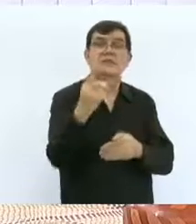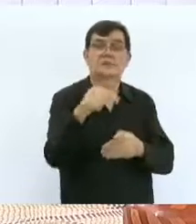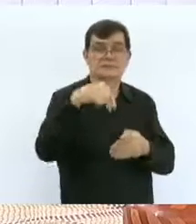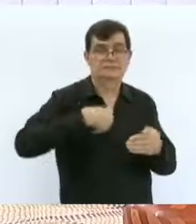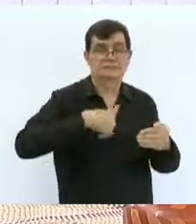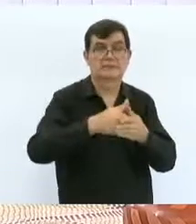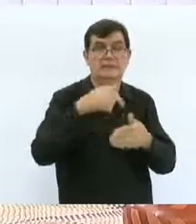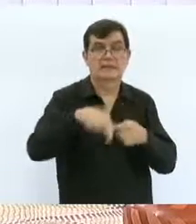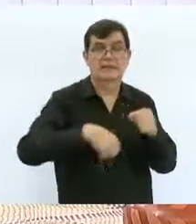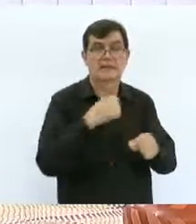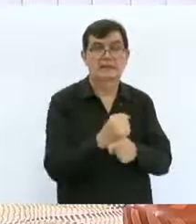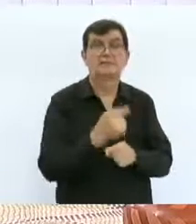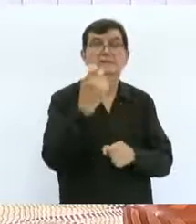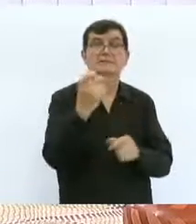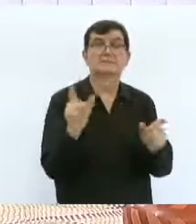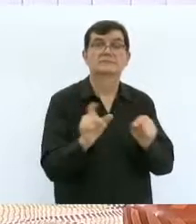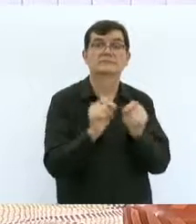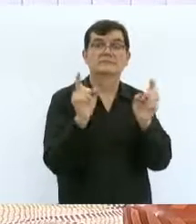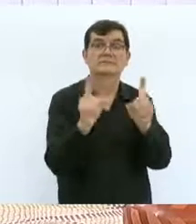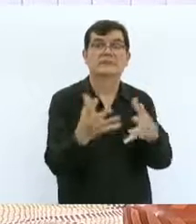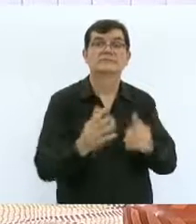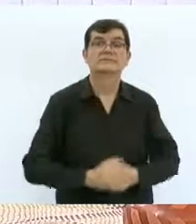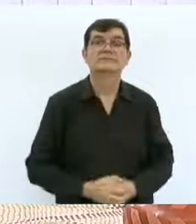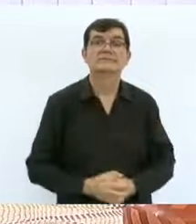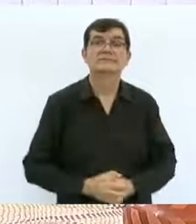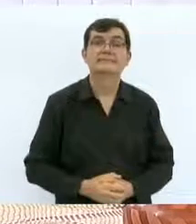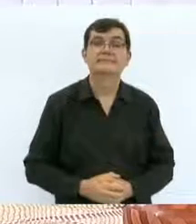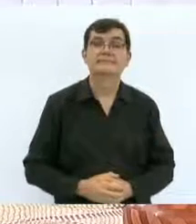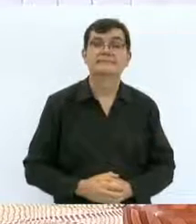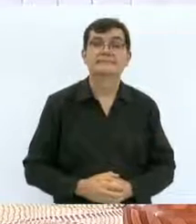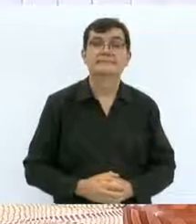de este año esto sería cuanto al presidente